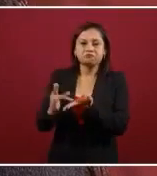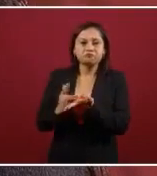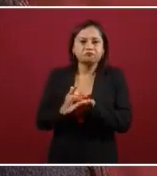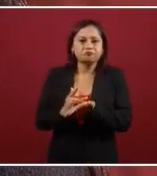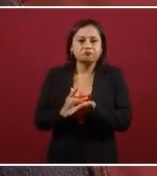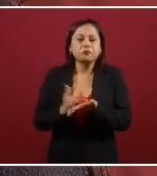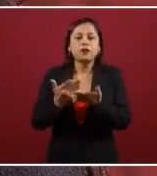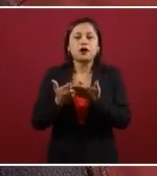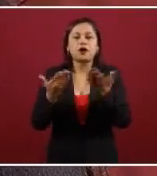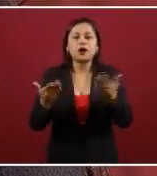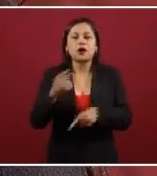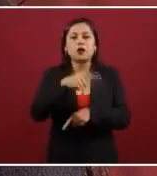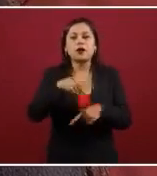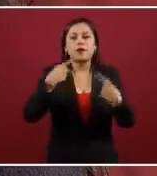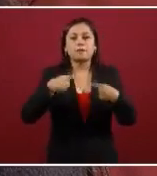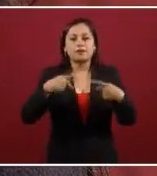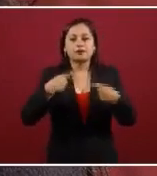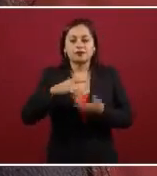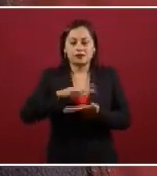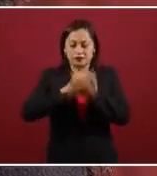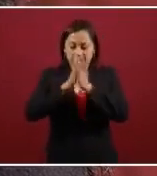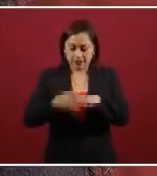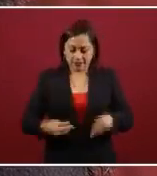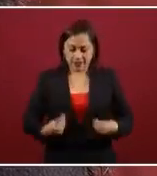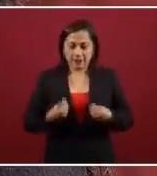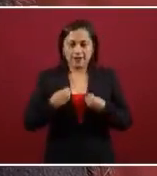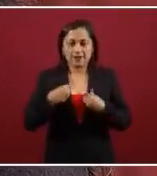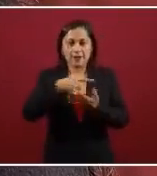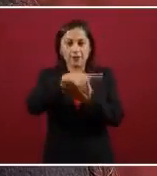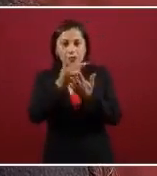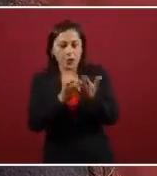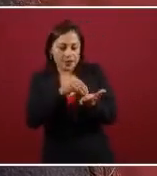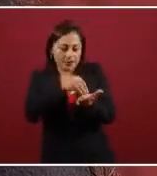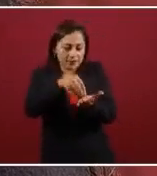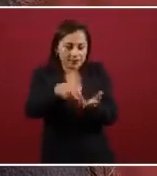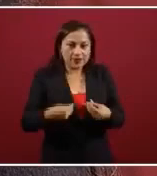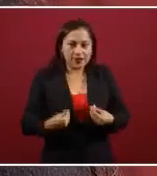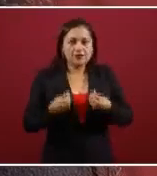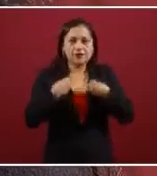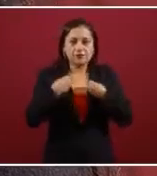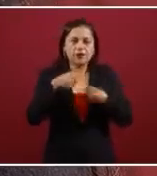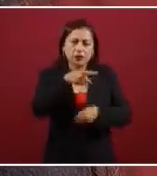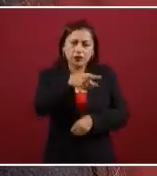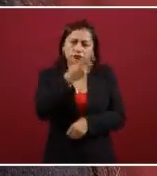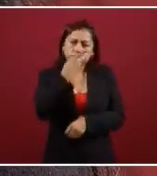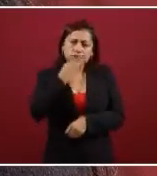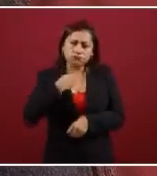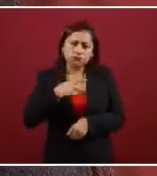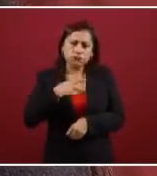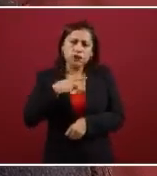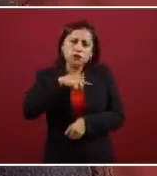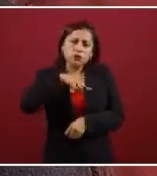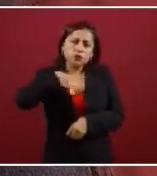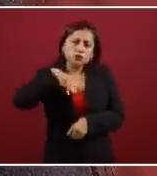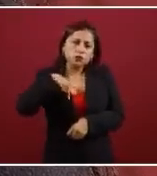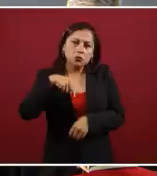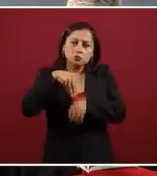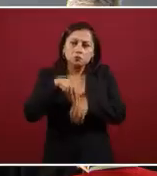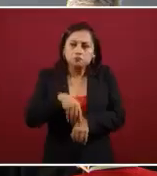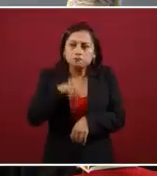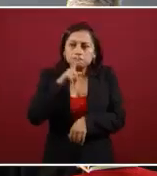sembrando vida, pero a través del programa, y ellos mismos dicen, nosotros nos dedicábamos, sembrábamos los